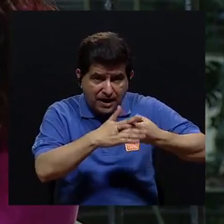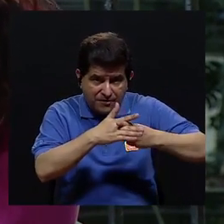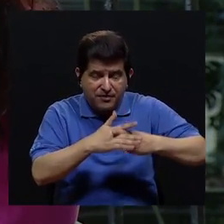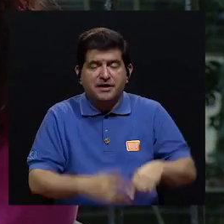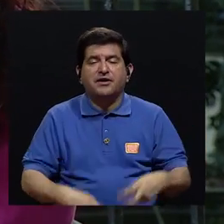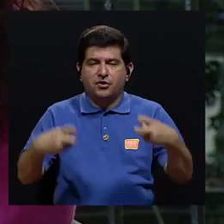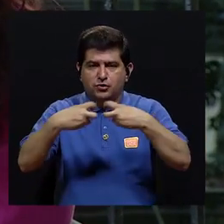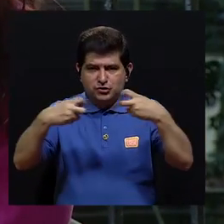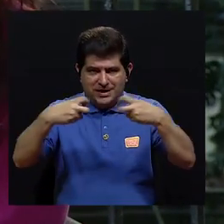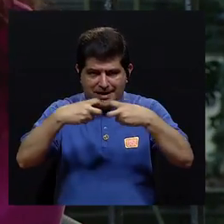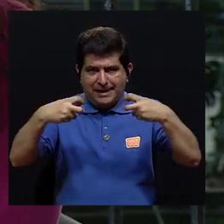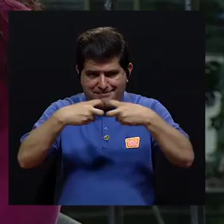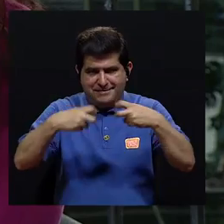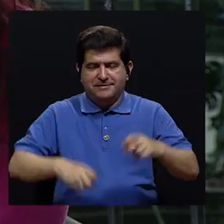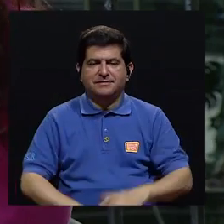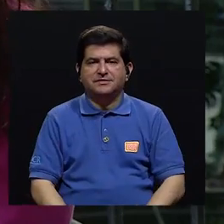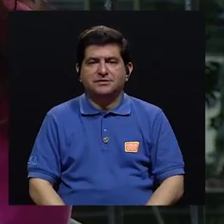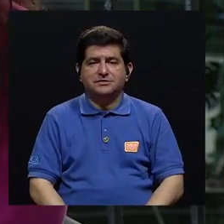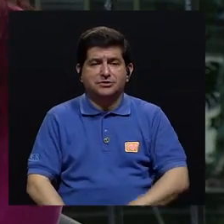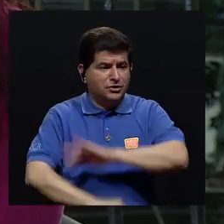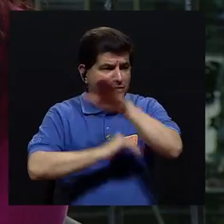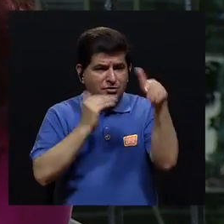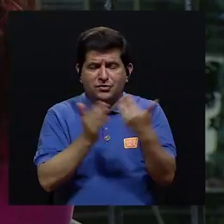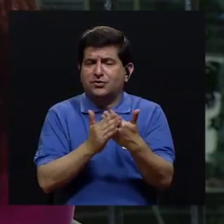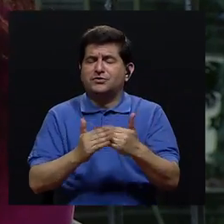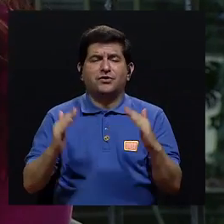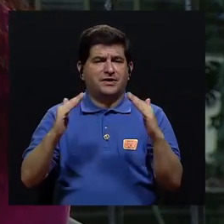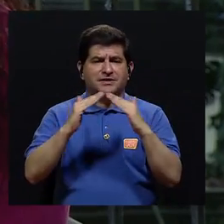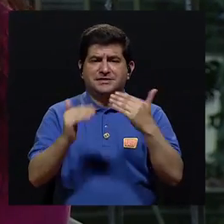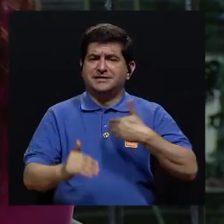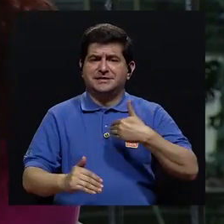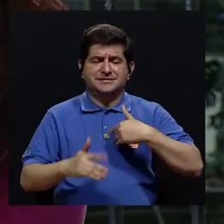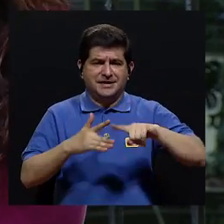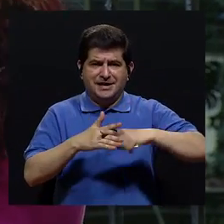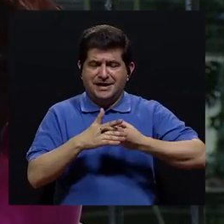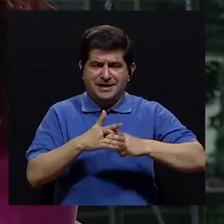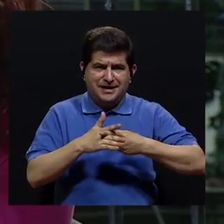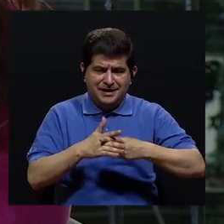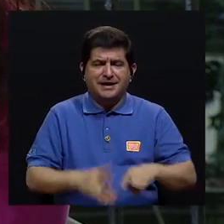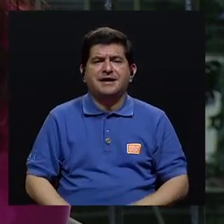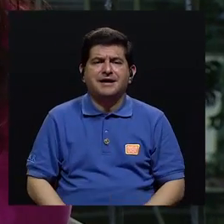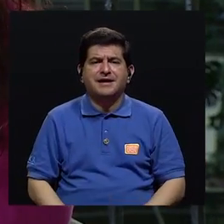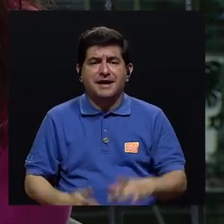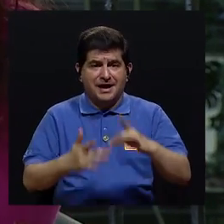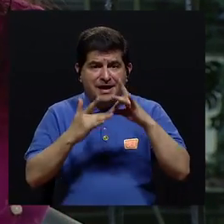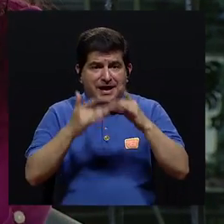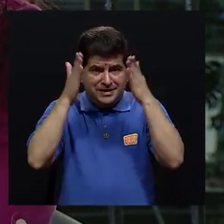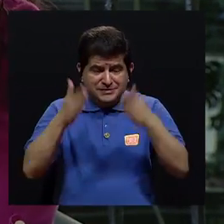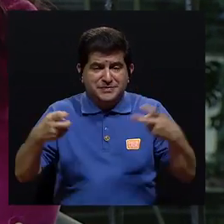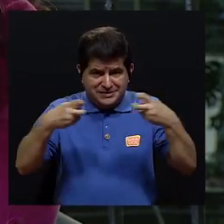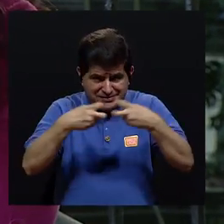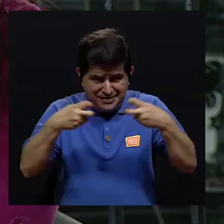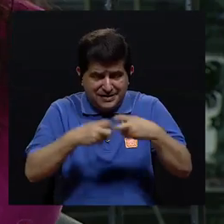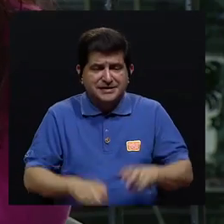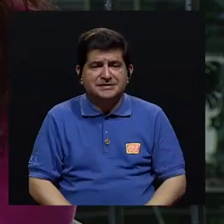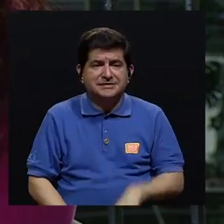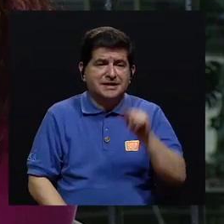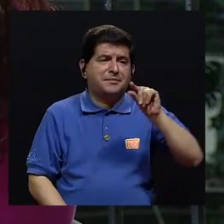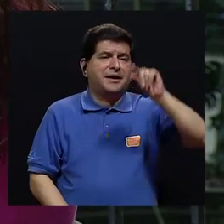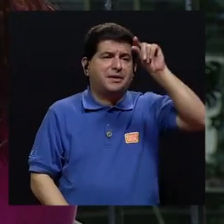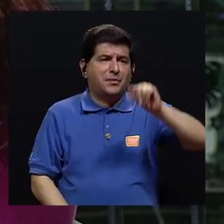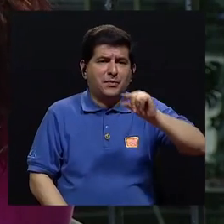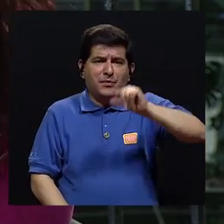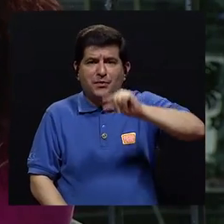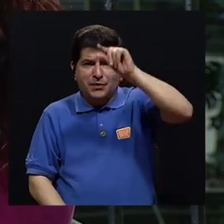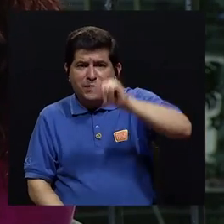Reparaciones de instalaciones eléctricas. Yo creo que no en todas las casas tenemos un electricista, ¿verdad? Para estar a uno ahí subiendo y bajando los breakers